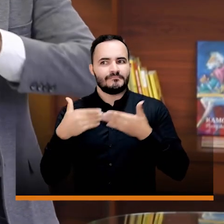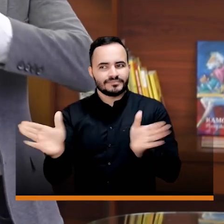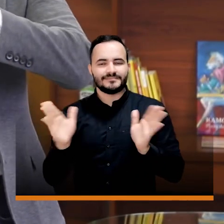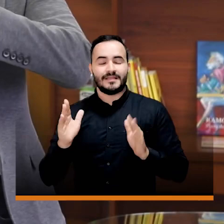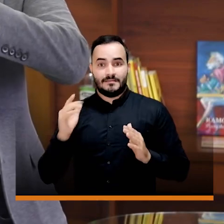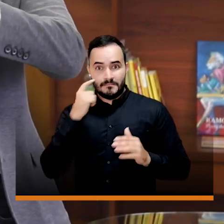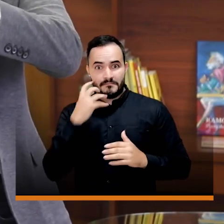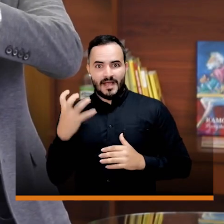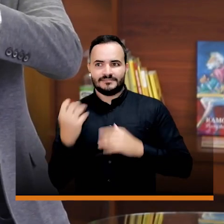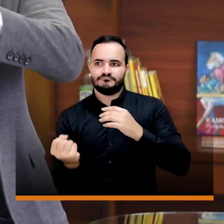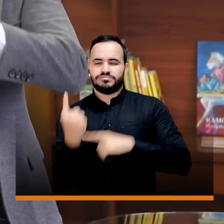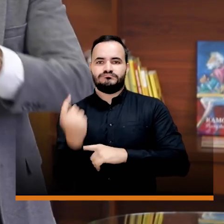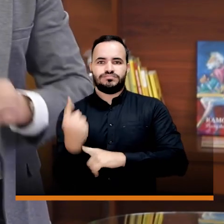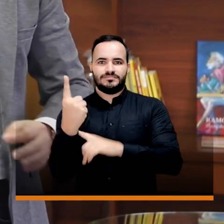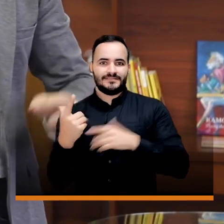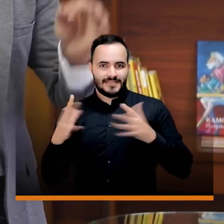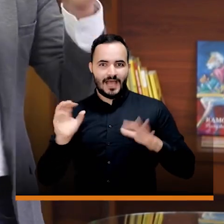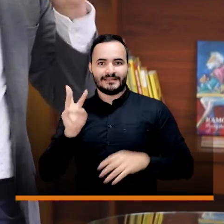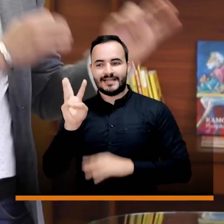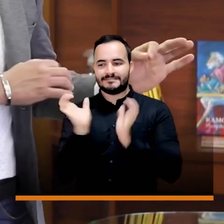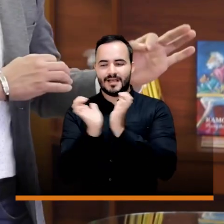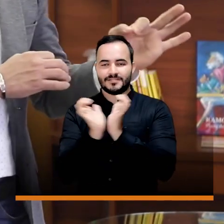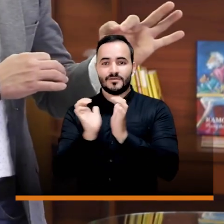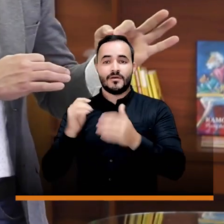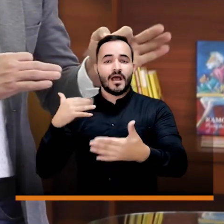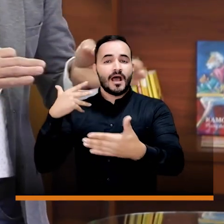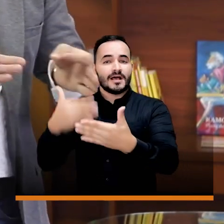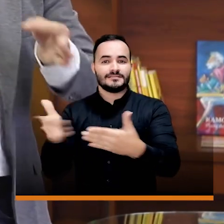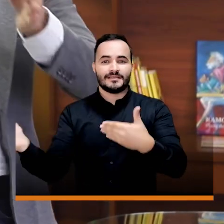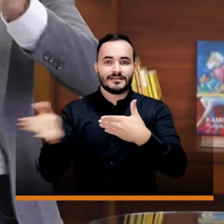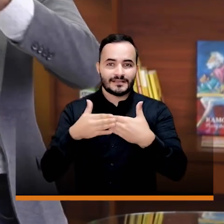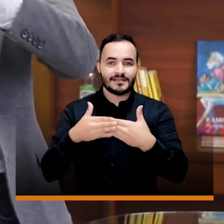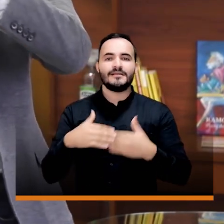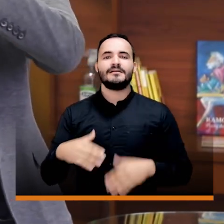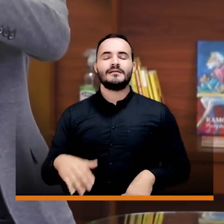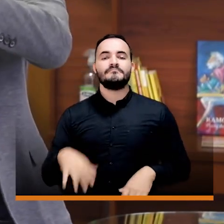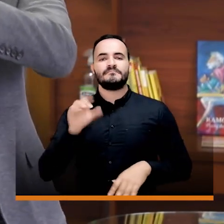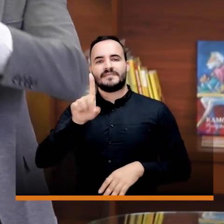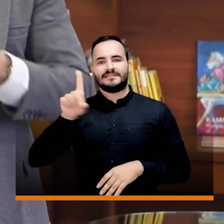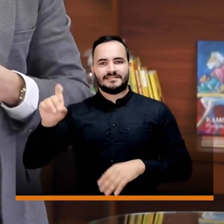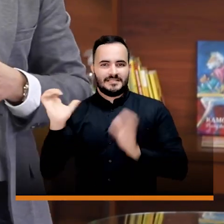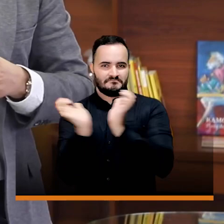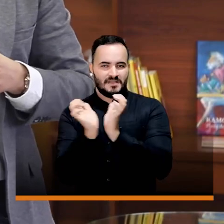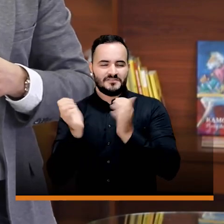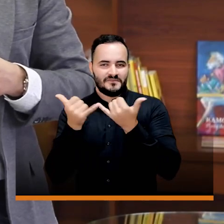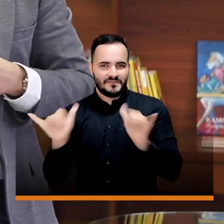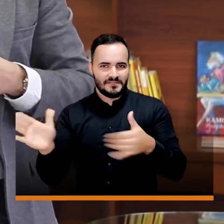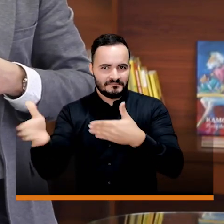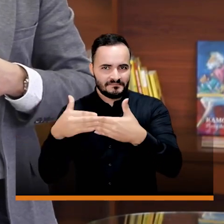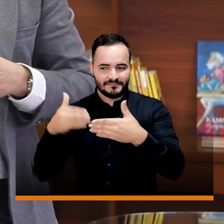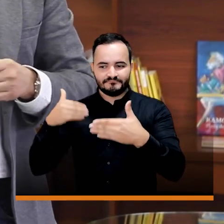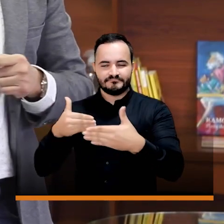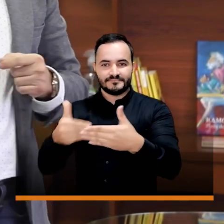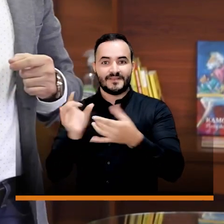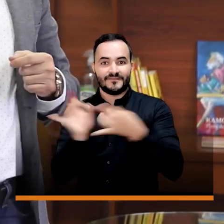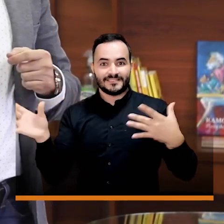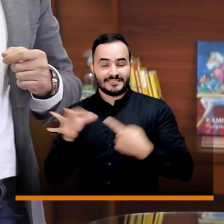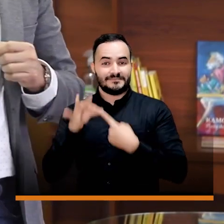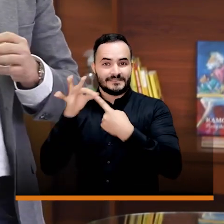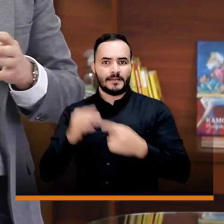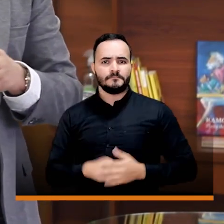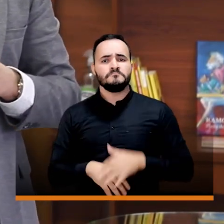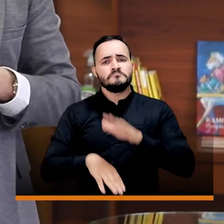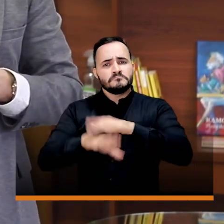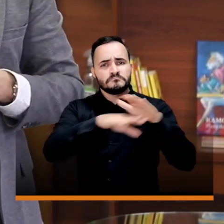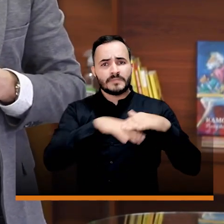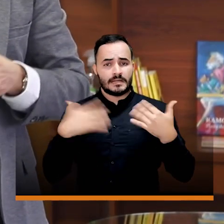periodo de sesiones extraordinarias que iniciaron el 3 de mayo y que van a ir hasta el 16 de este mismo mes a través de nuestras